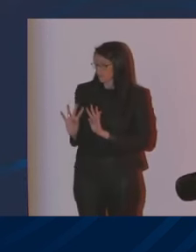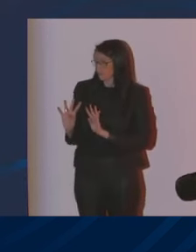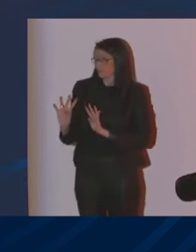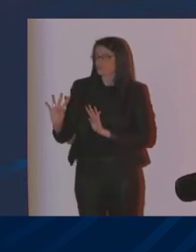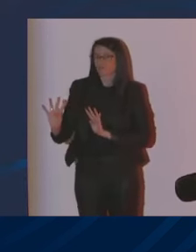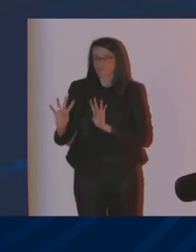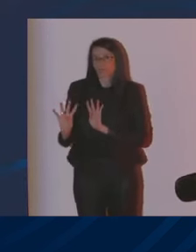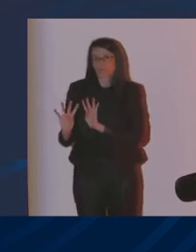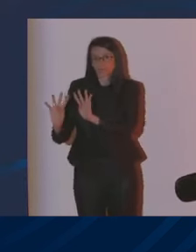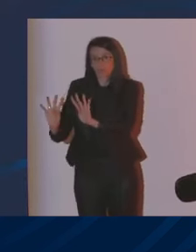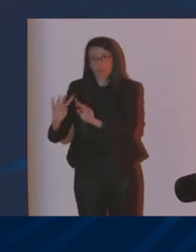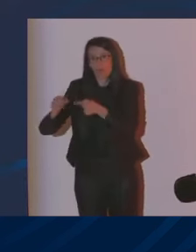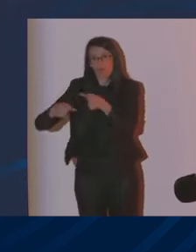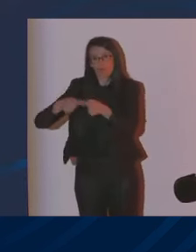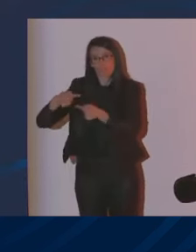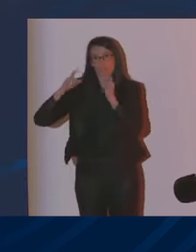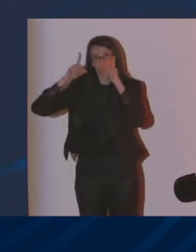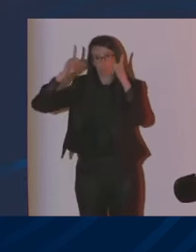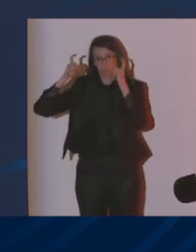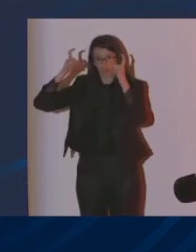familia.